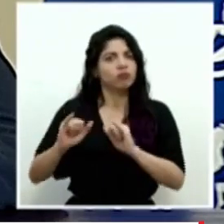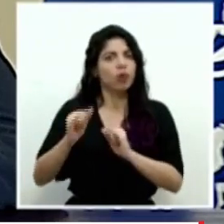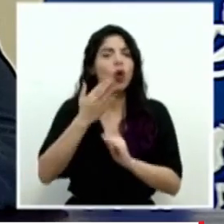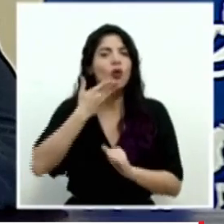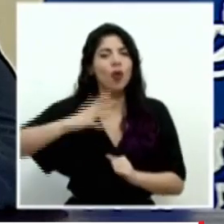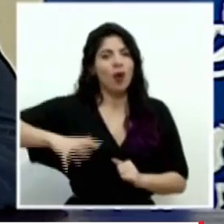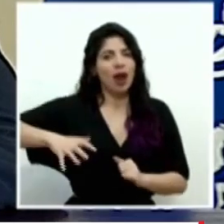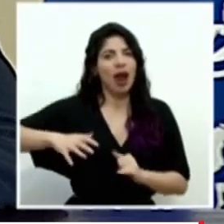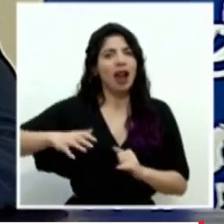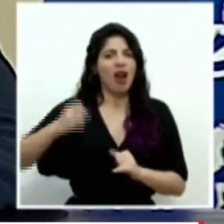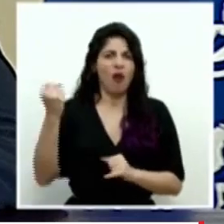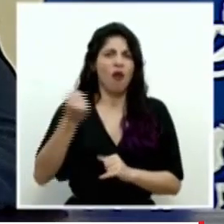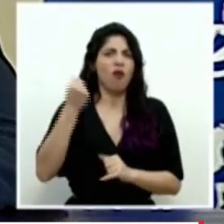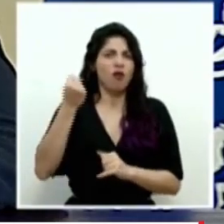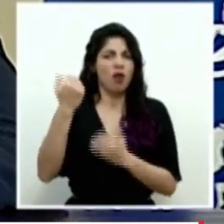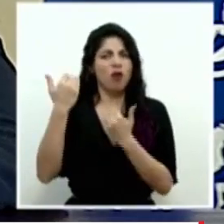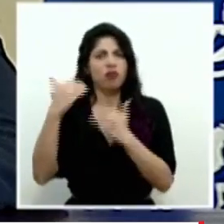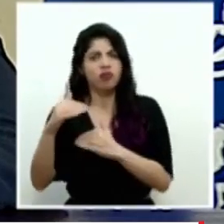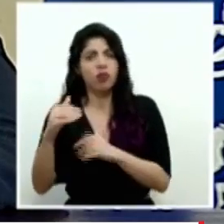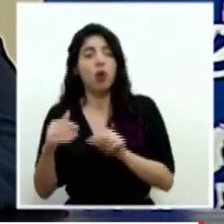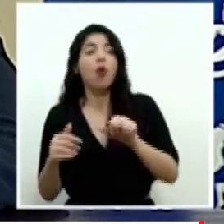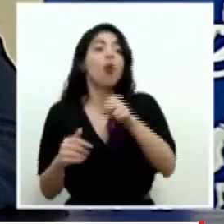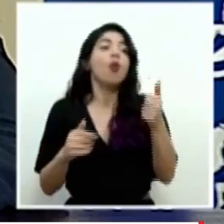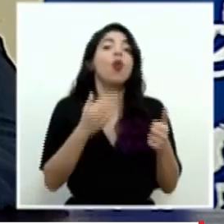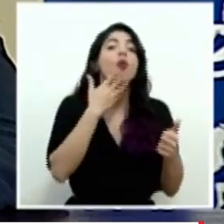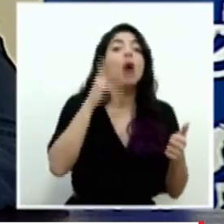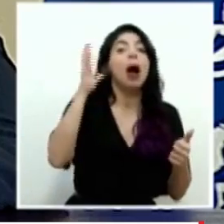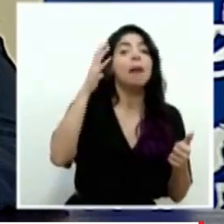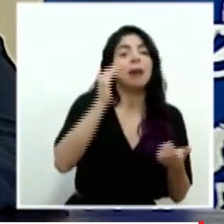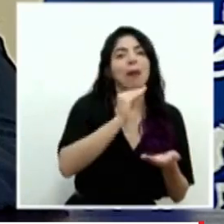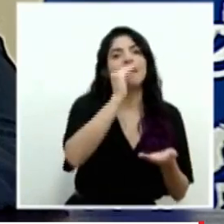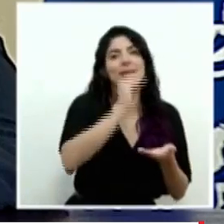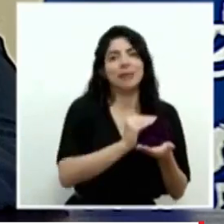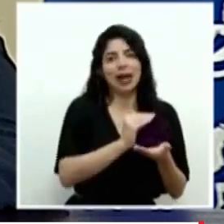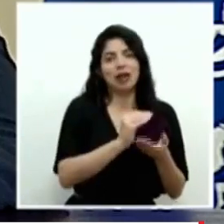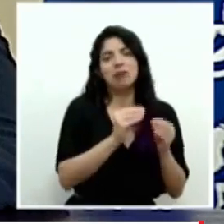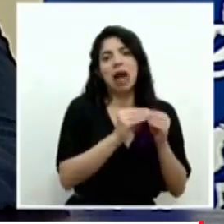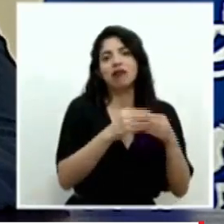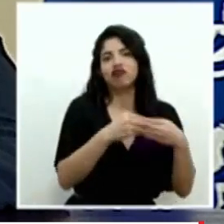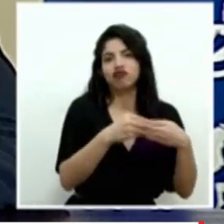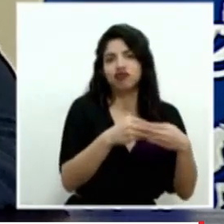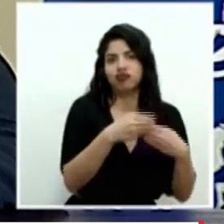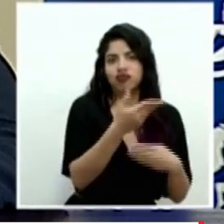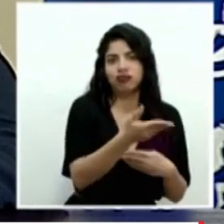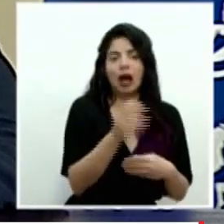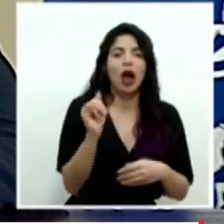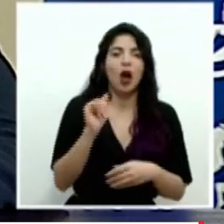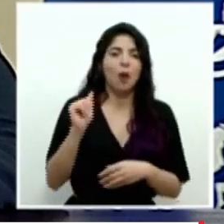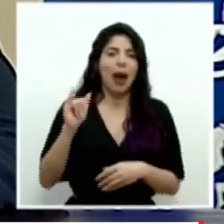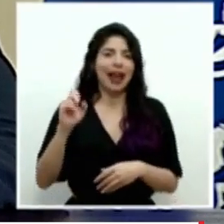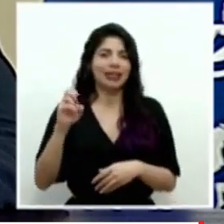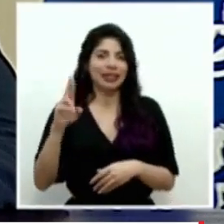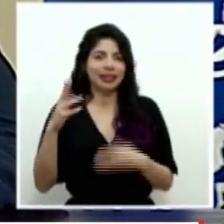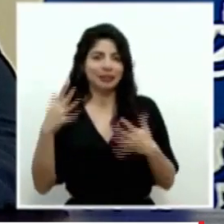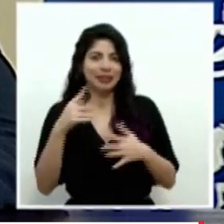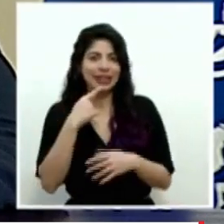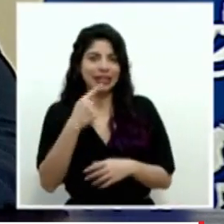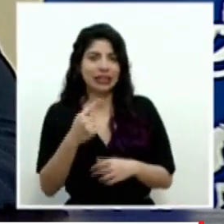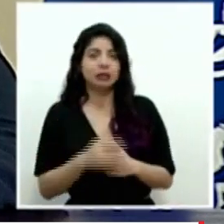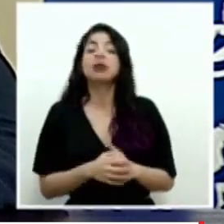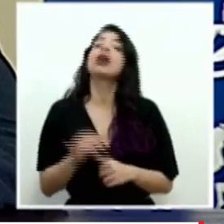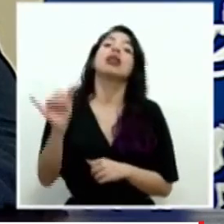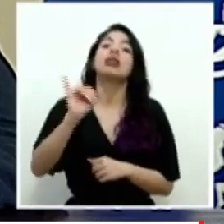cantones naranja, que va más fuerte obviamente que en los cantones amarillo, como ya lo indicaba don Alexander Solís. También